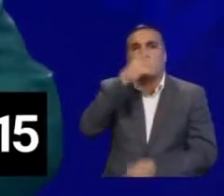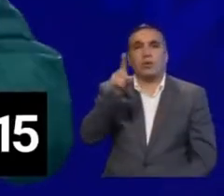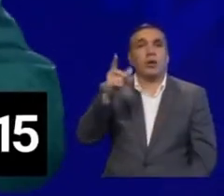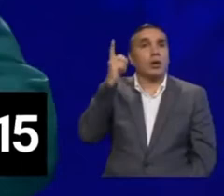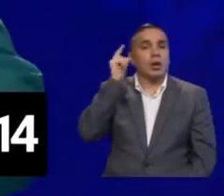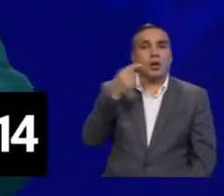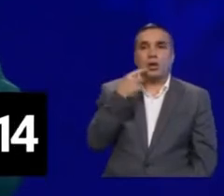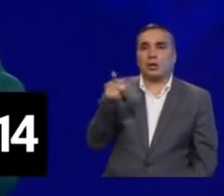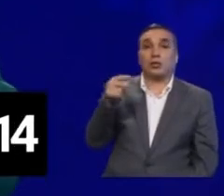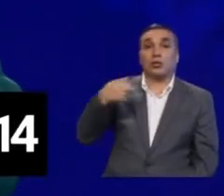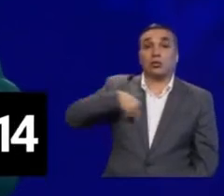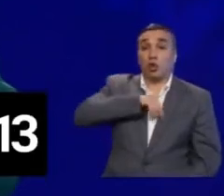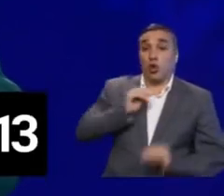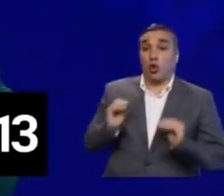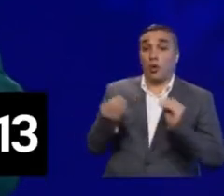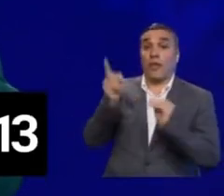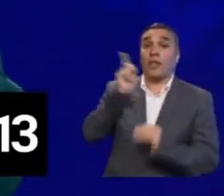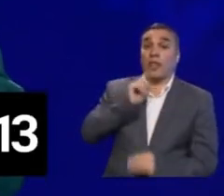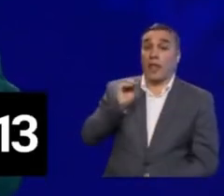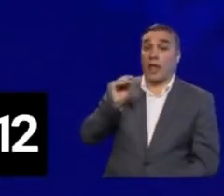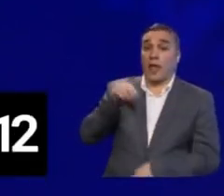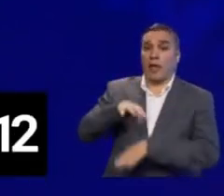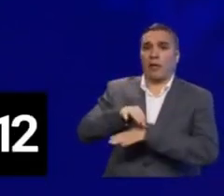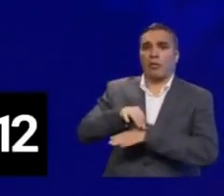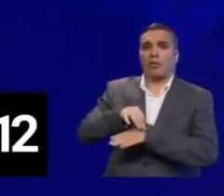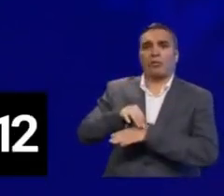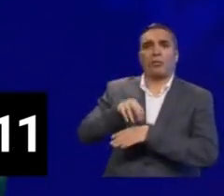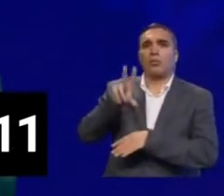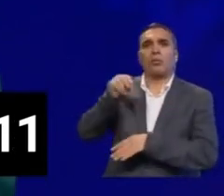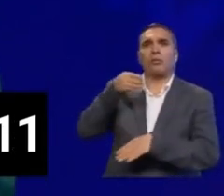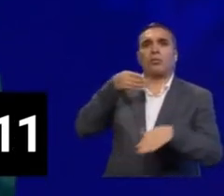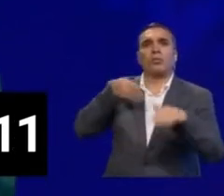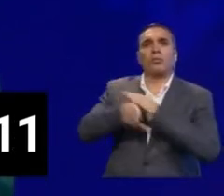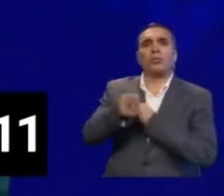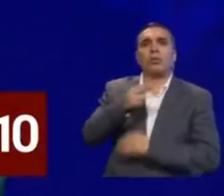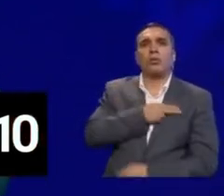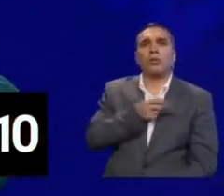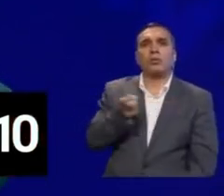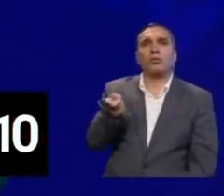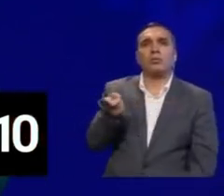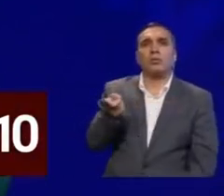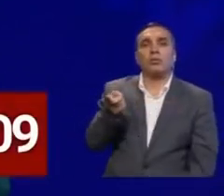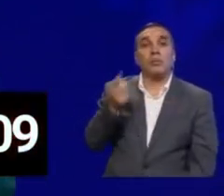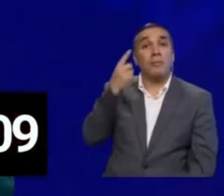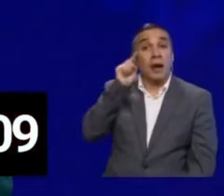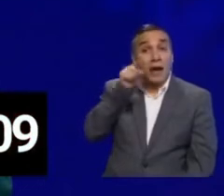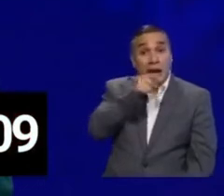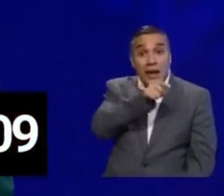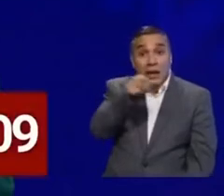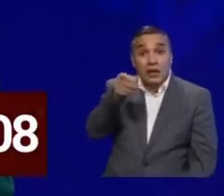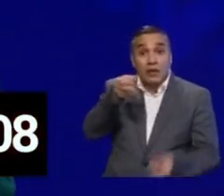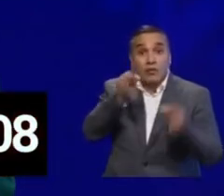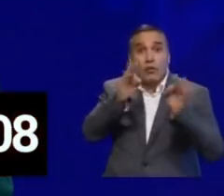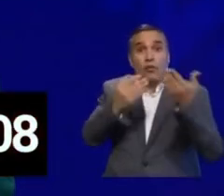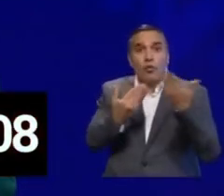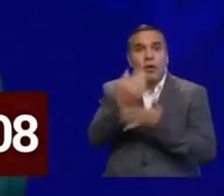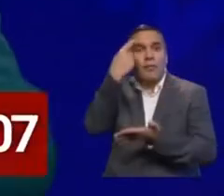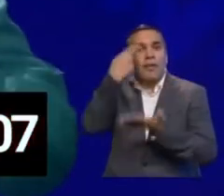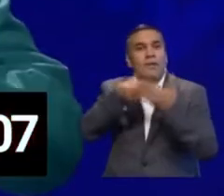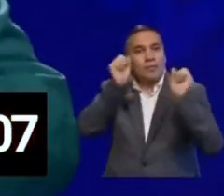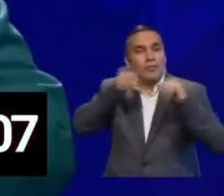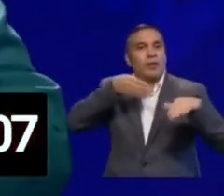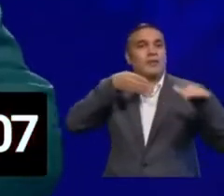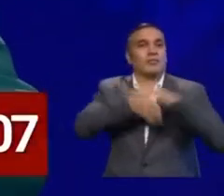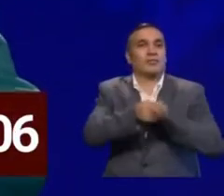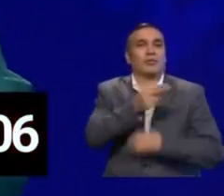decía, nuestros jóvenes negros, así decía ella, no están ingresando a las universidades. Para ellas, mecanismos de acción afirmativa